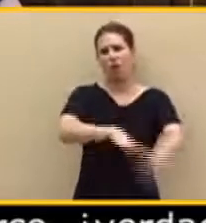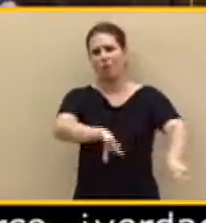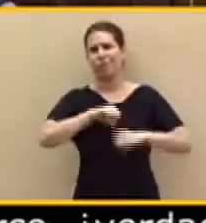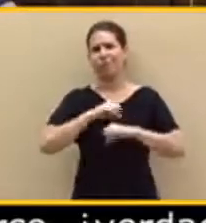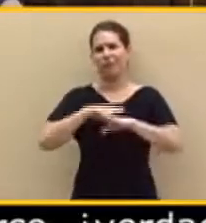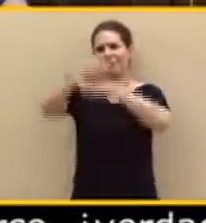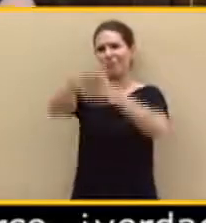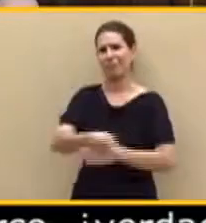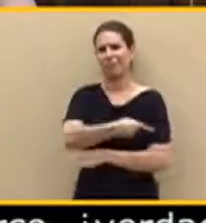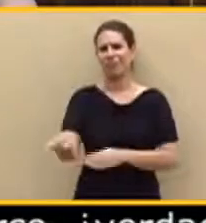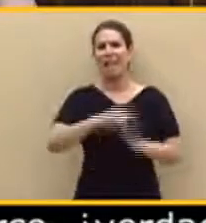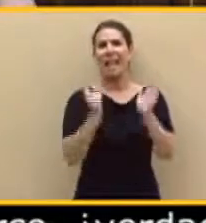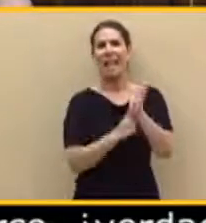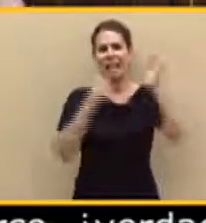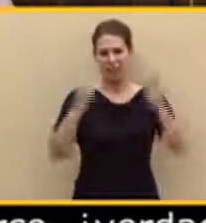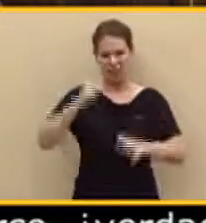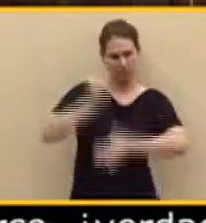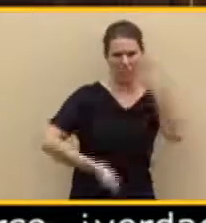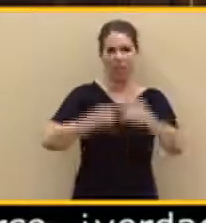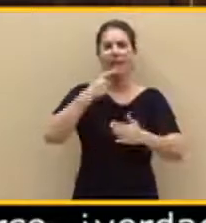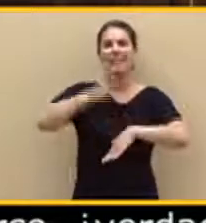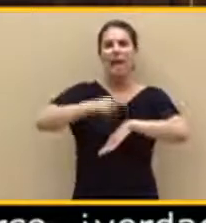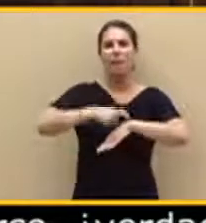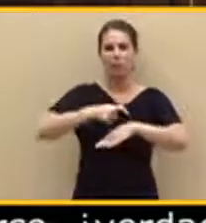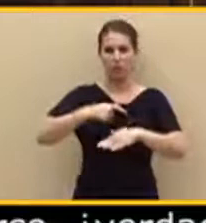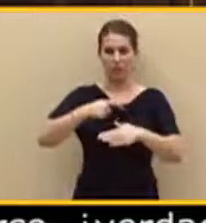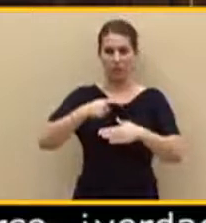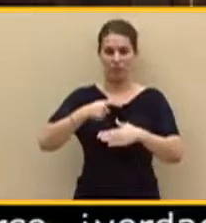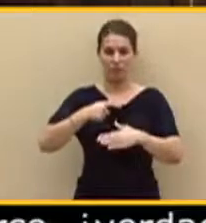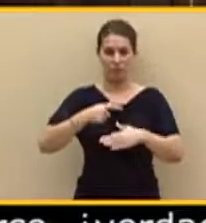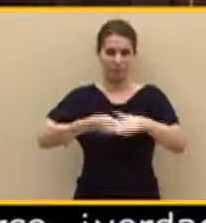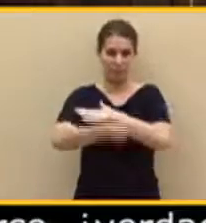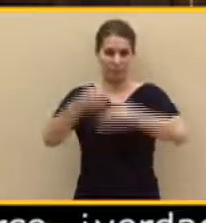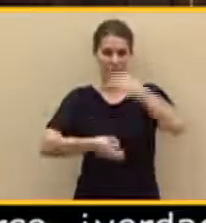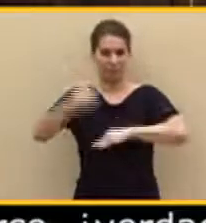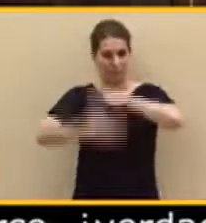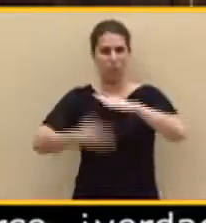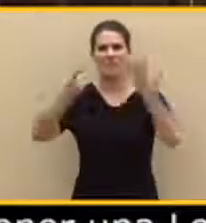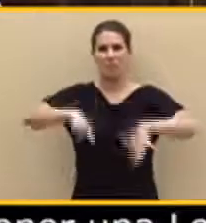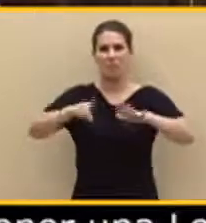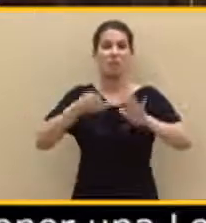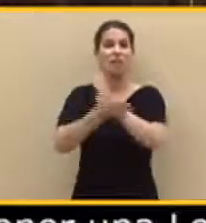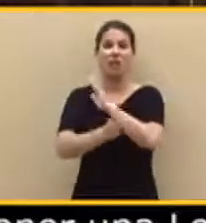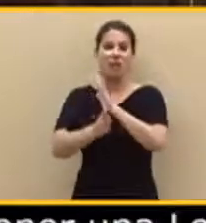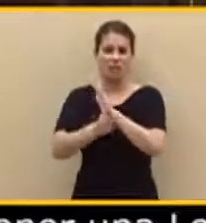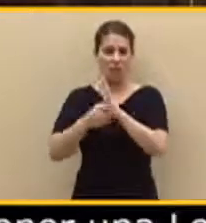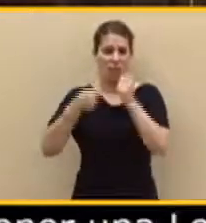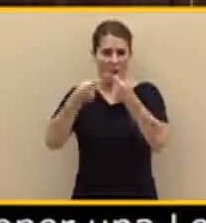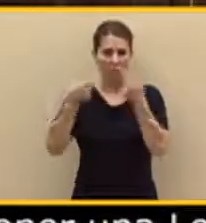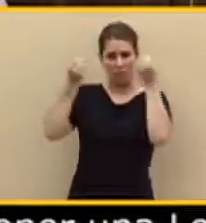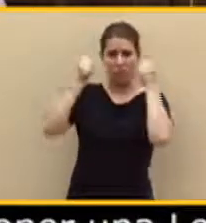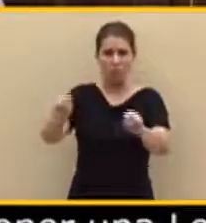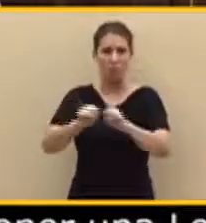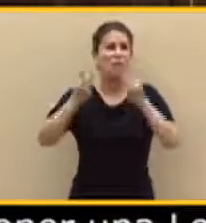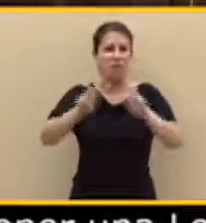ley Berlusconi que limite los tiempos de instrucción a 6 meses, imposibilitando, de facto, la investigación de las grandes tramas criminales y